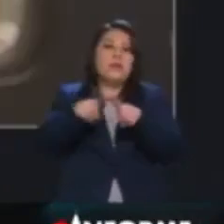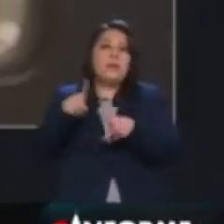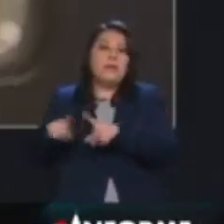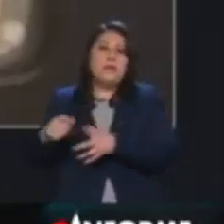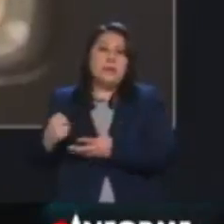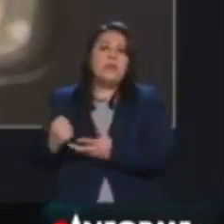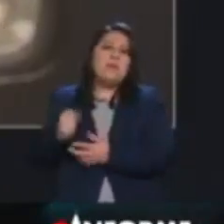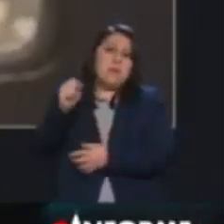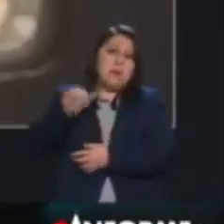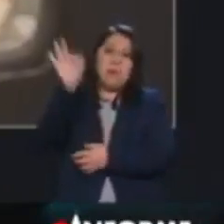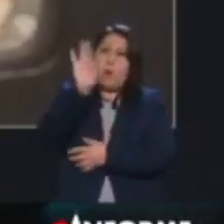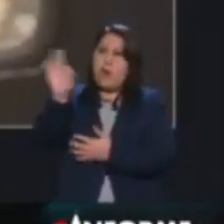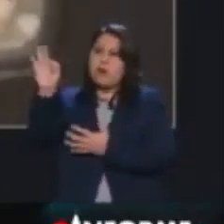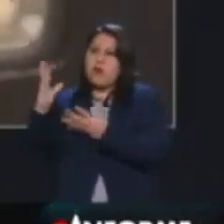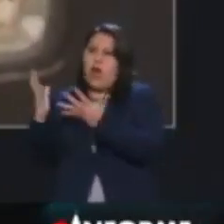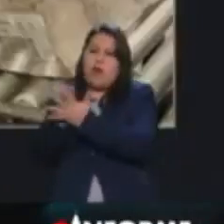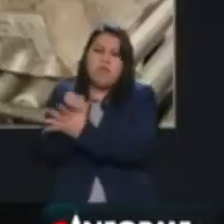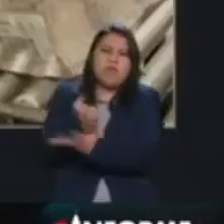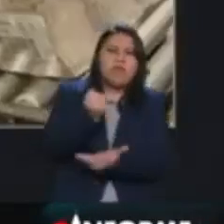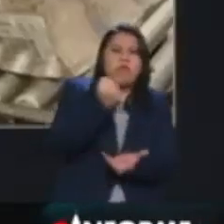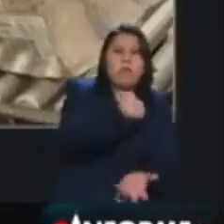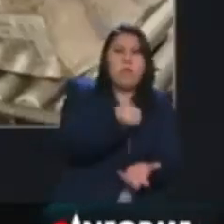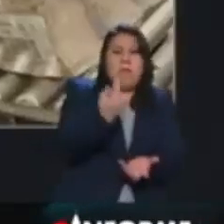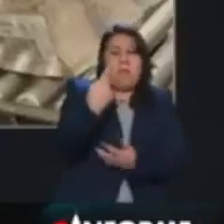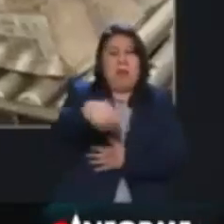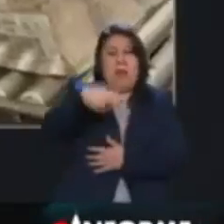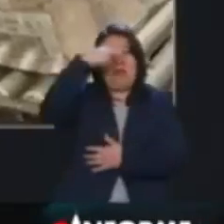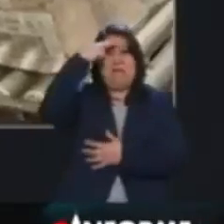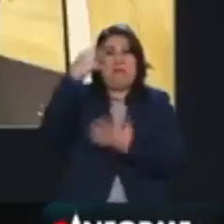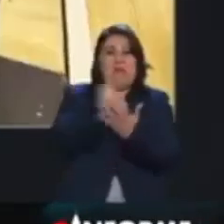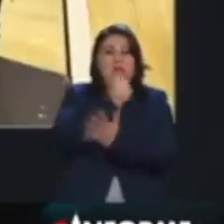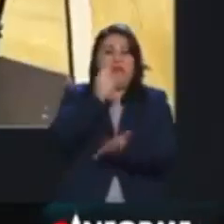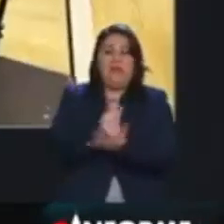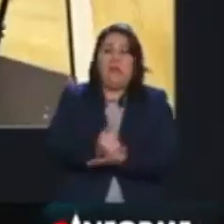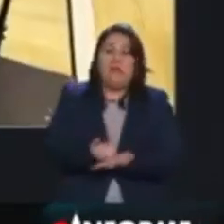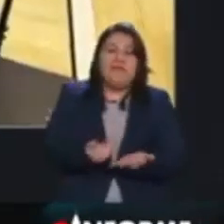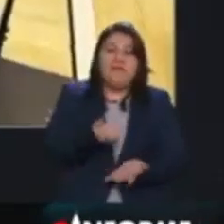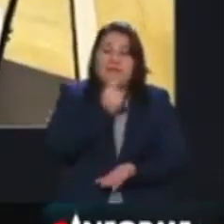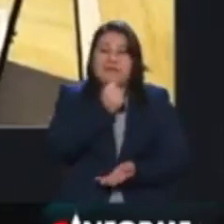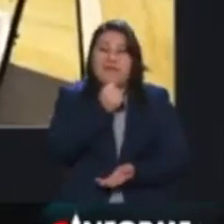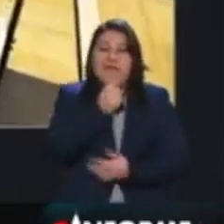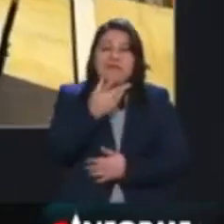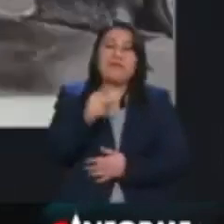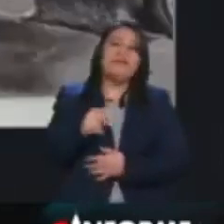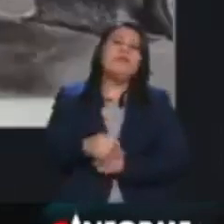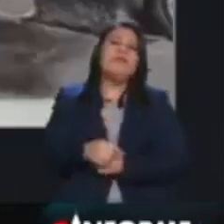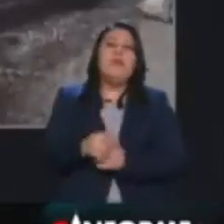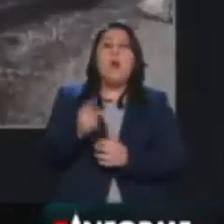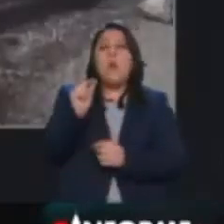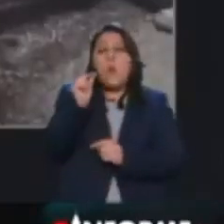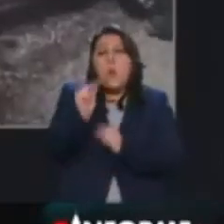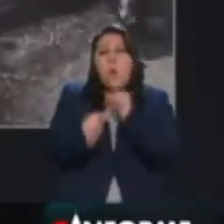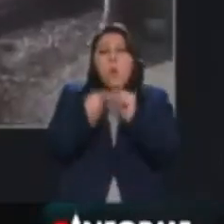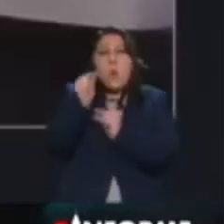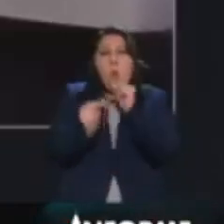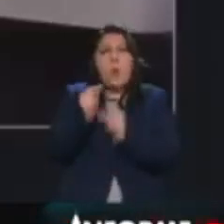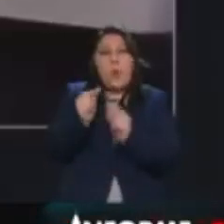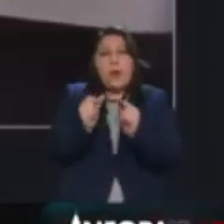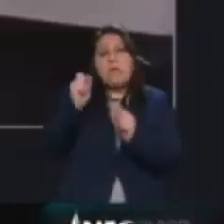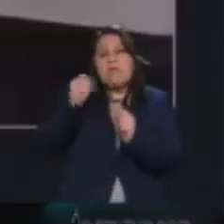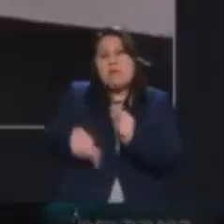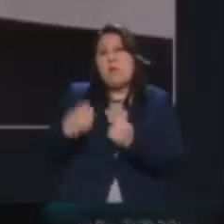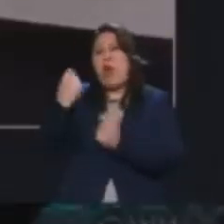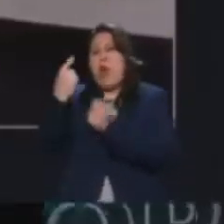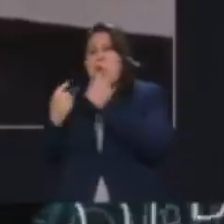recaudación. Para el caso de la Ciudad de México, pues no es el caso, aunque sí está un poquitito por la parte de las participaciones. O sea, de alguna forma